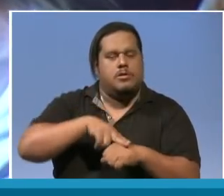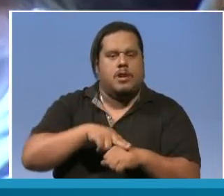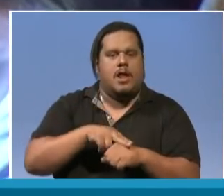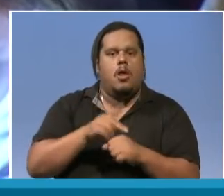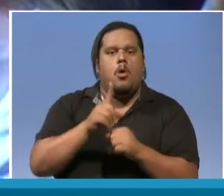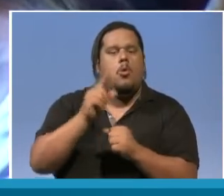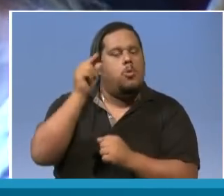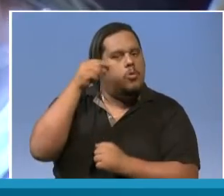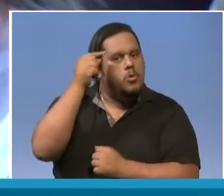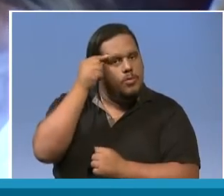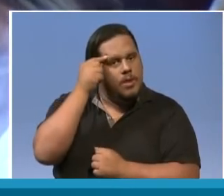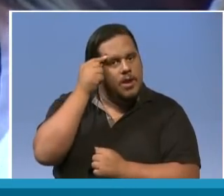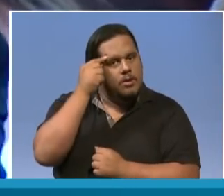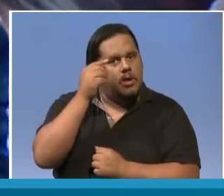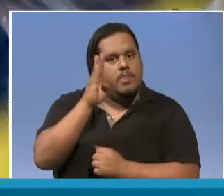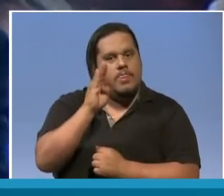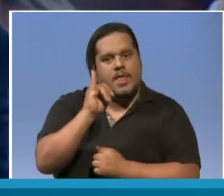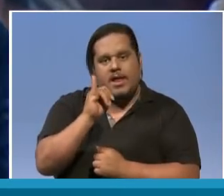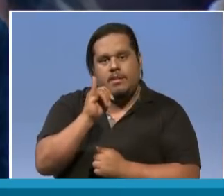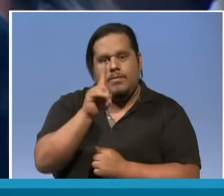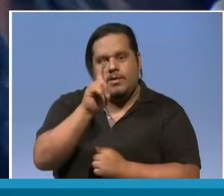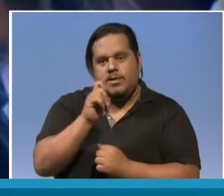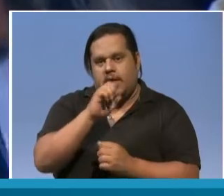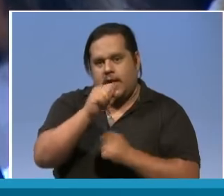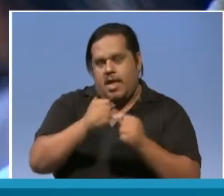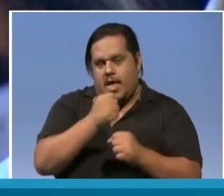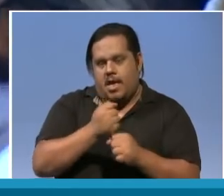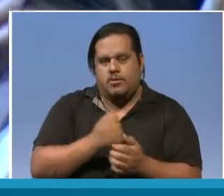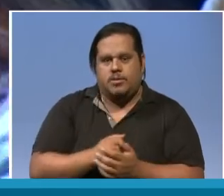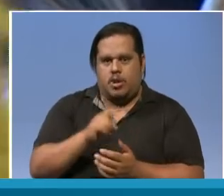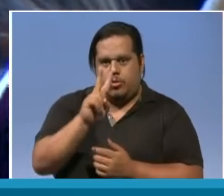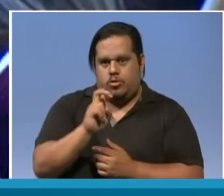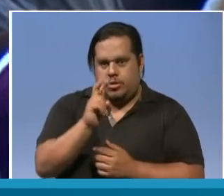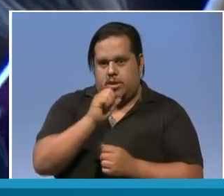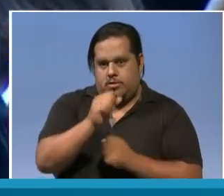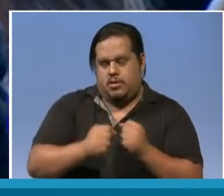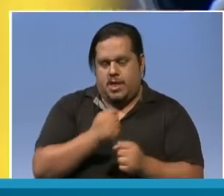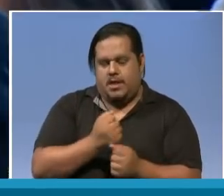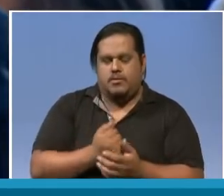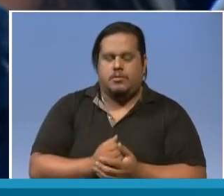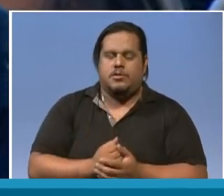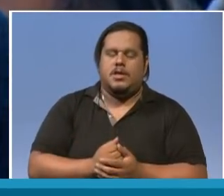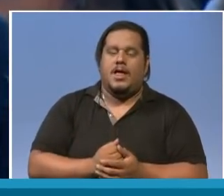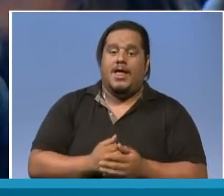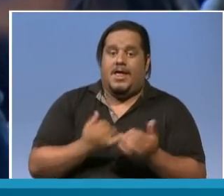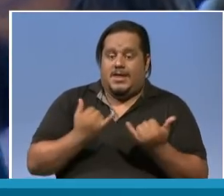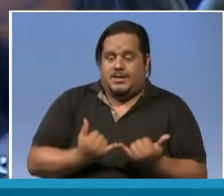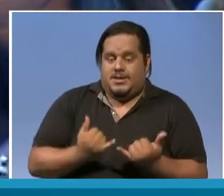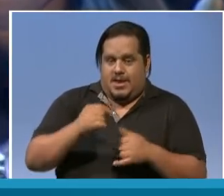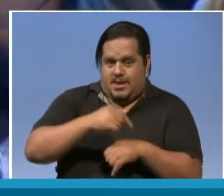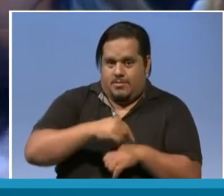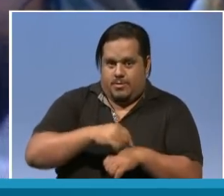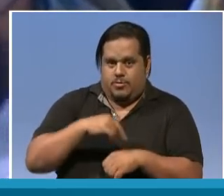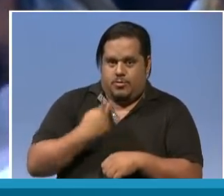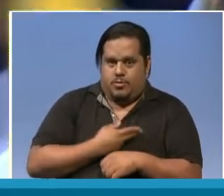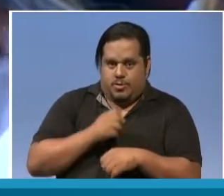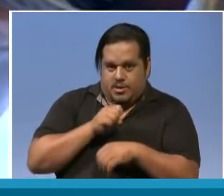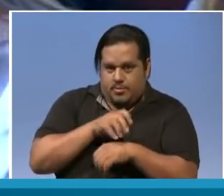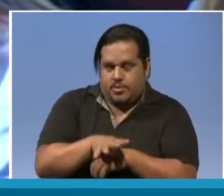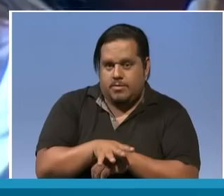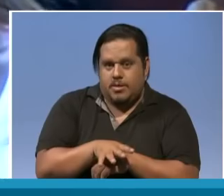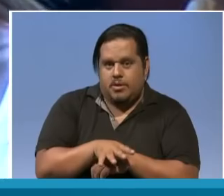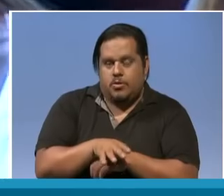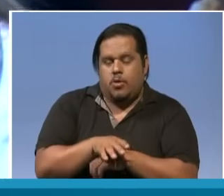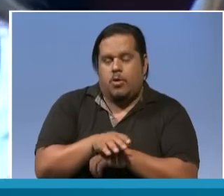el gobierno del Bicentenario. Y en este momento estamos enviando comunicaciones